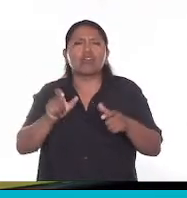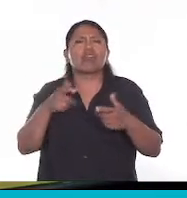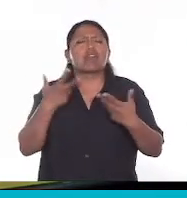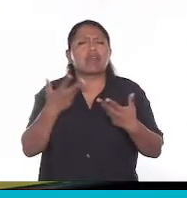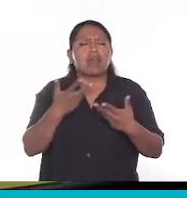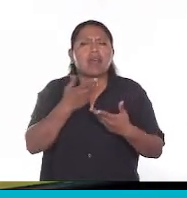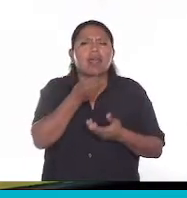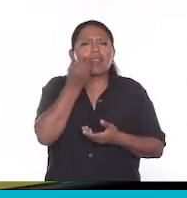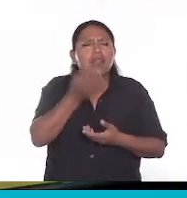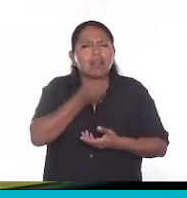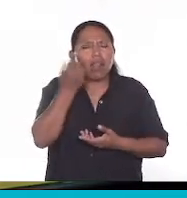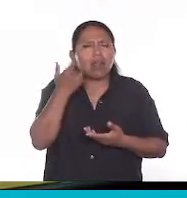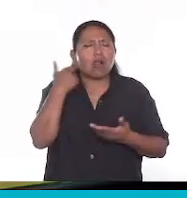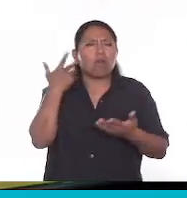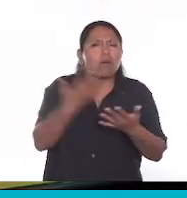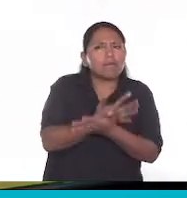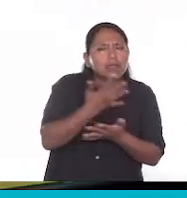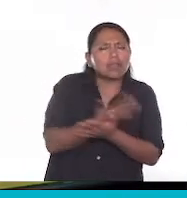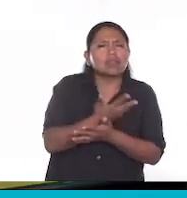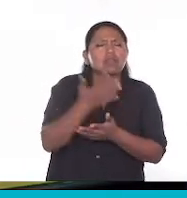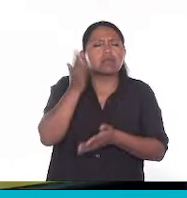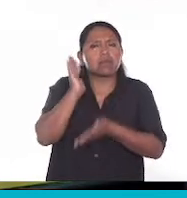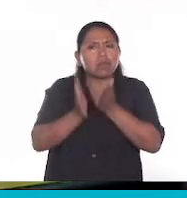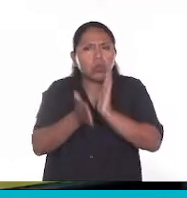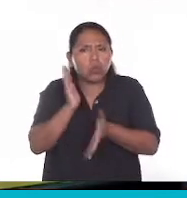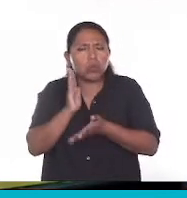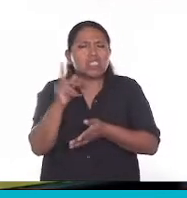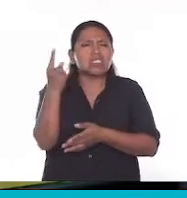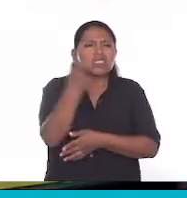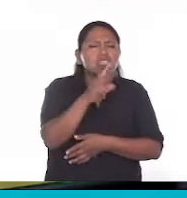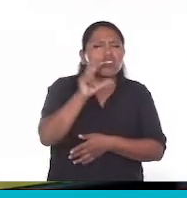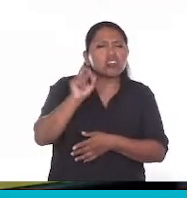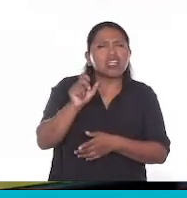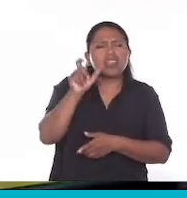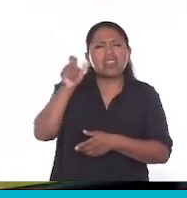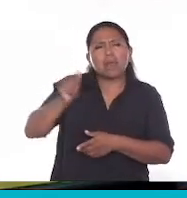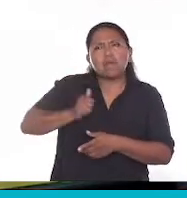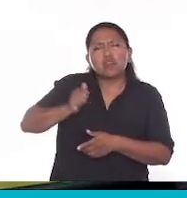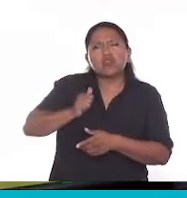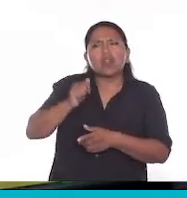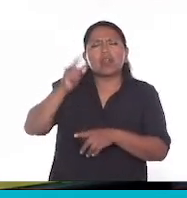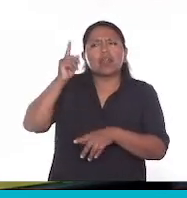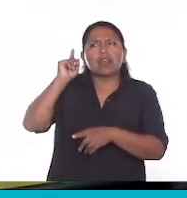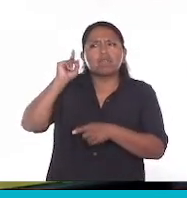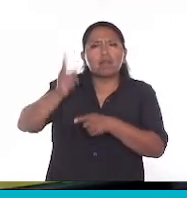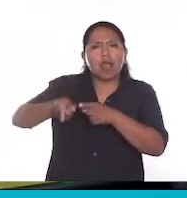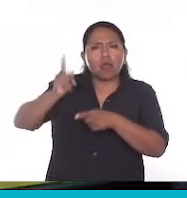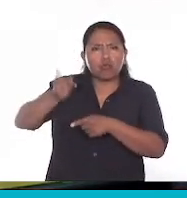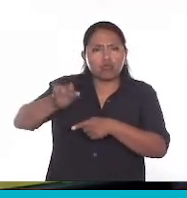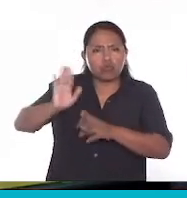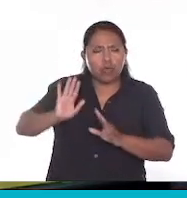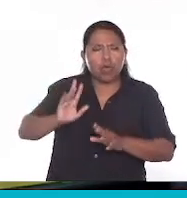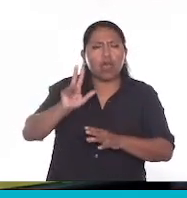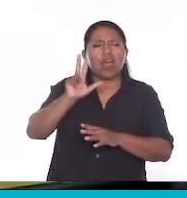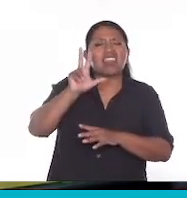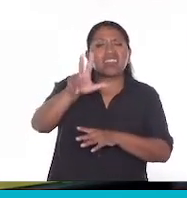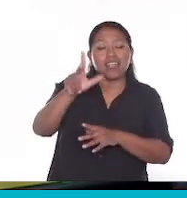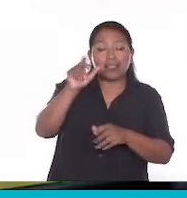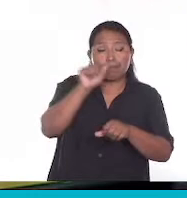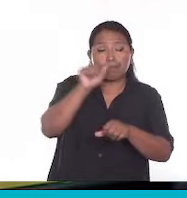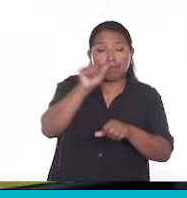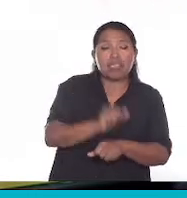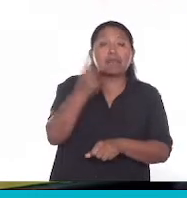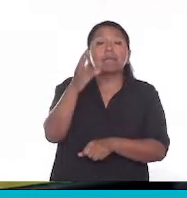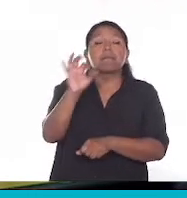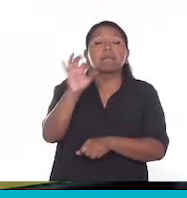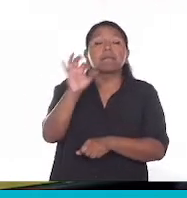la causa como víctimas o testigos de las torturas, hay 130 militares argentinos imputados por estos crímenes, 3 de ellos procesados y otros